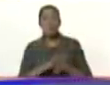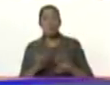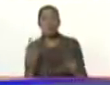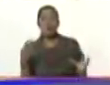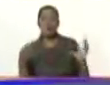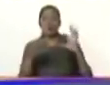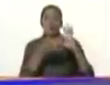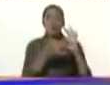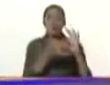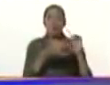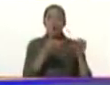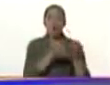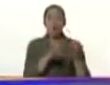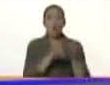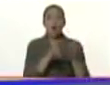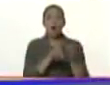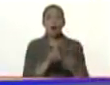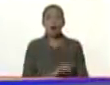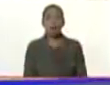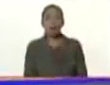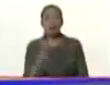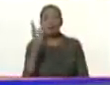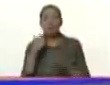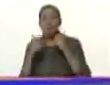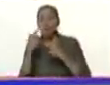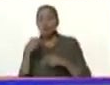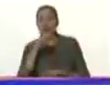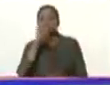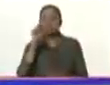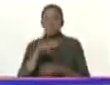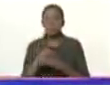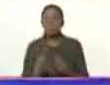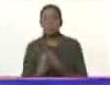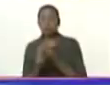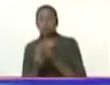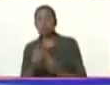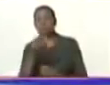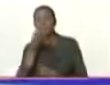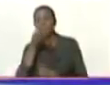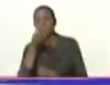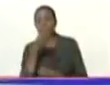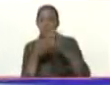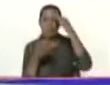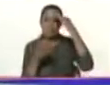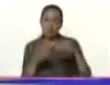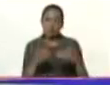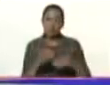unió el tricolor nacional con el verde oliva.